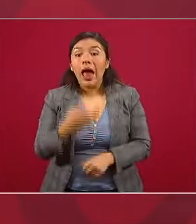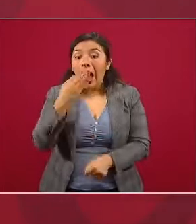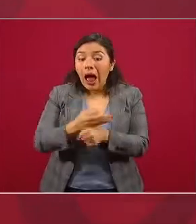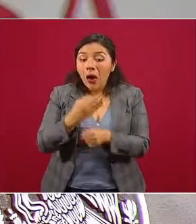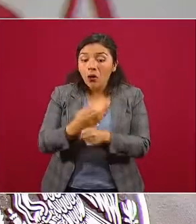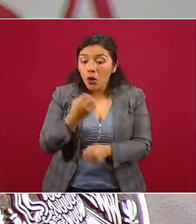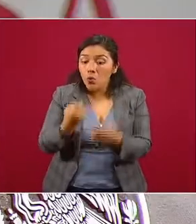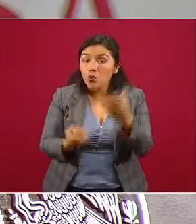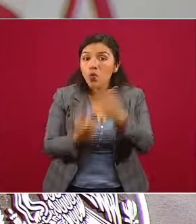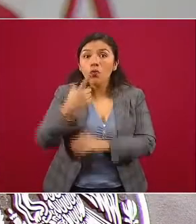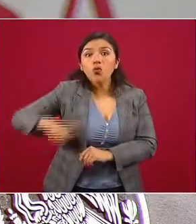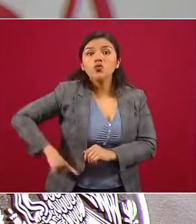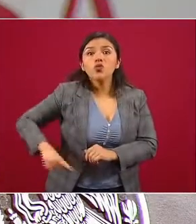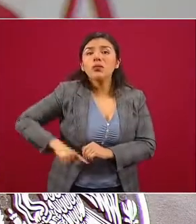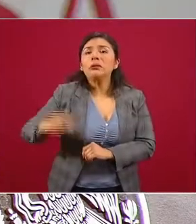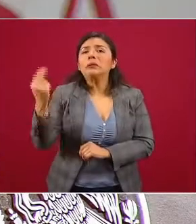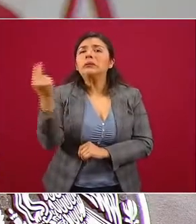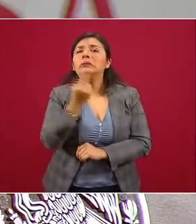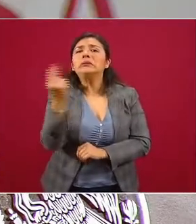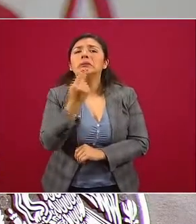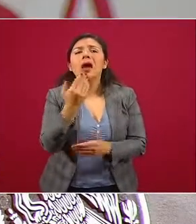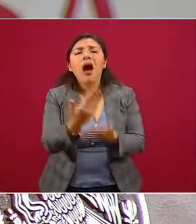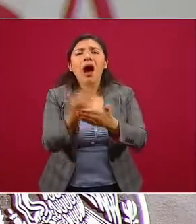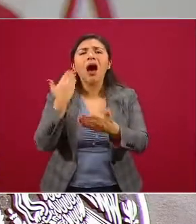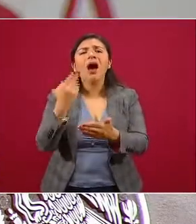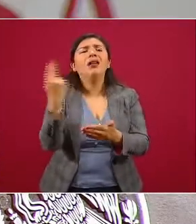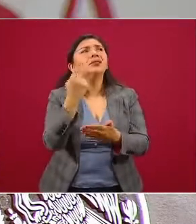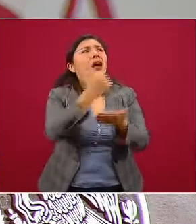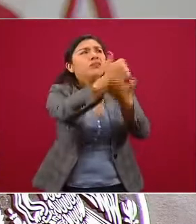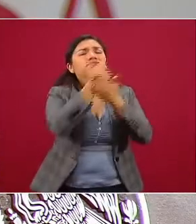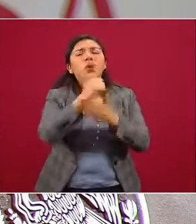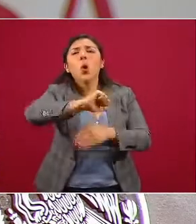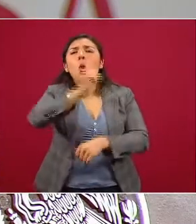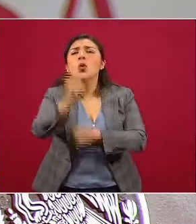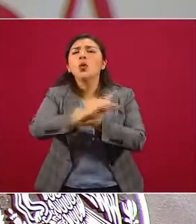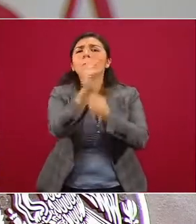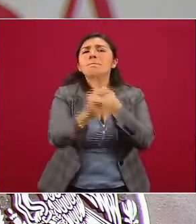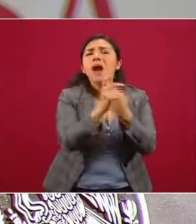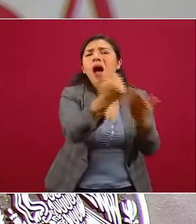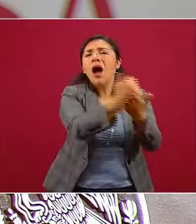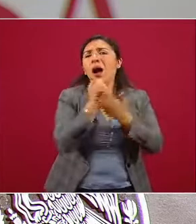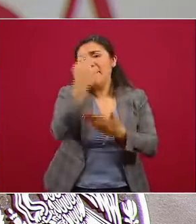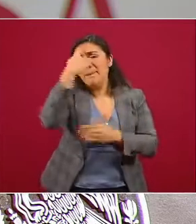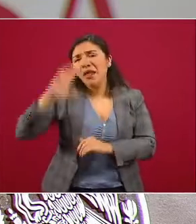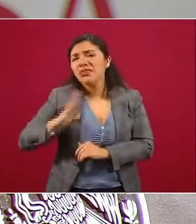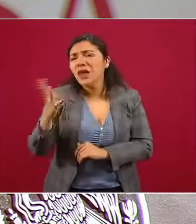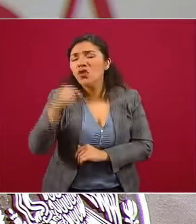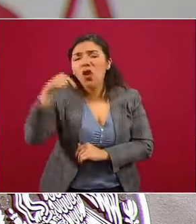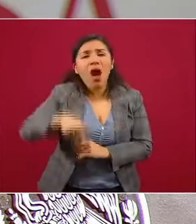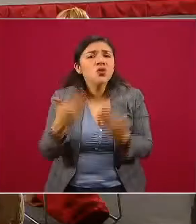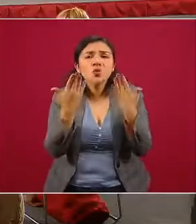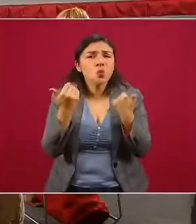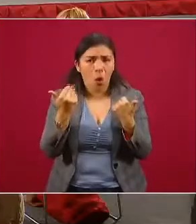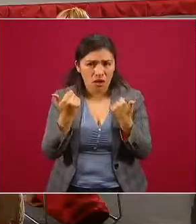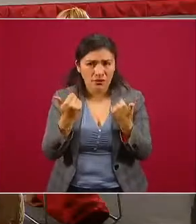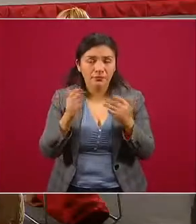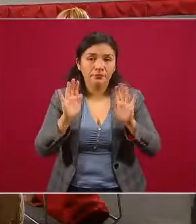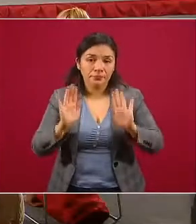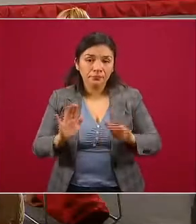México dependía del extranjero, como lo hace en muchos otros aspectos de tecnología estratégica.